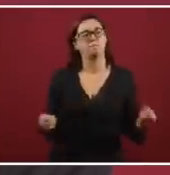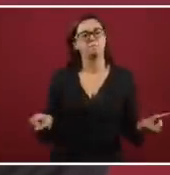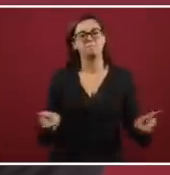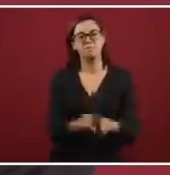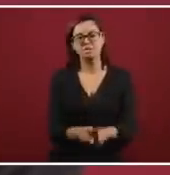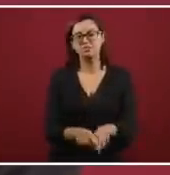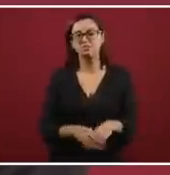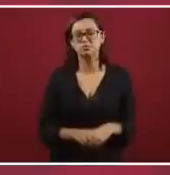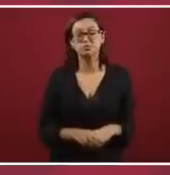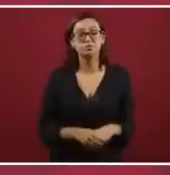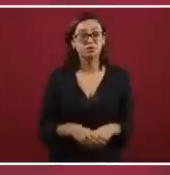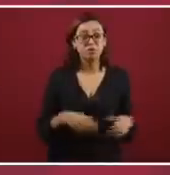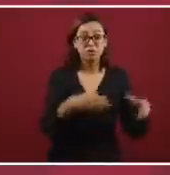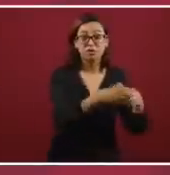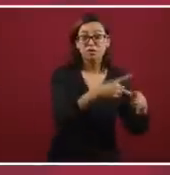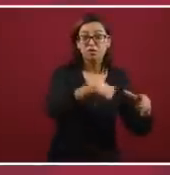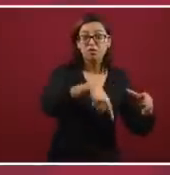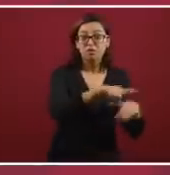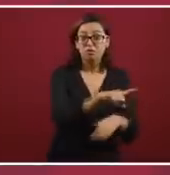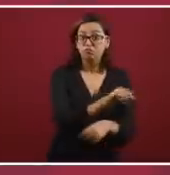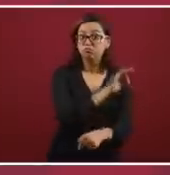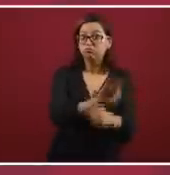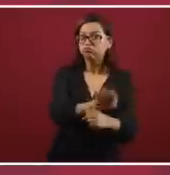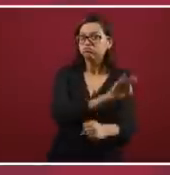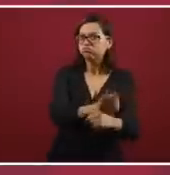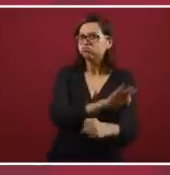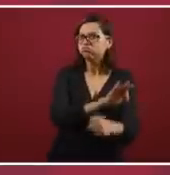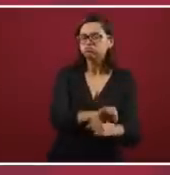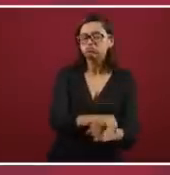y defendiendo eso,